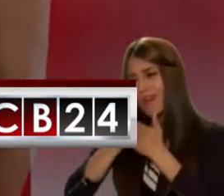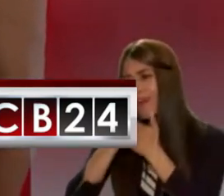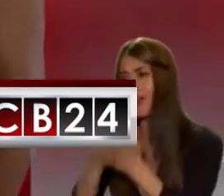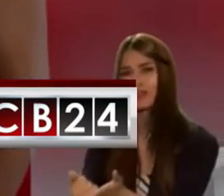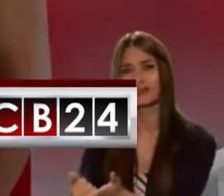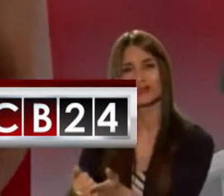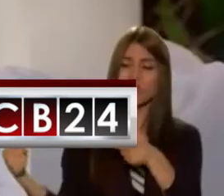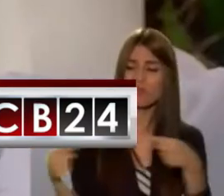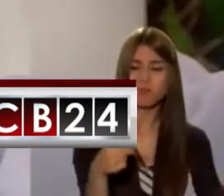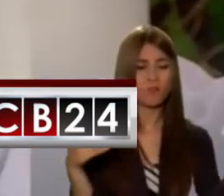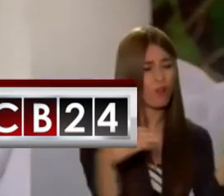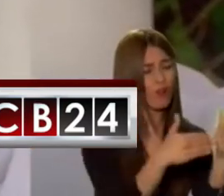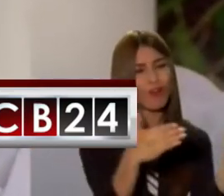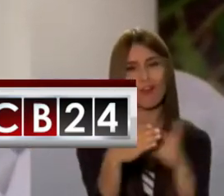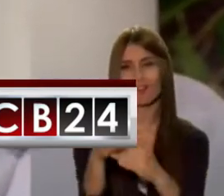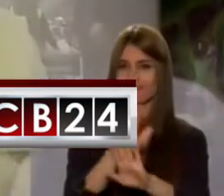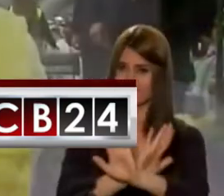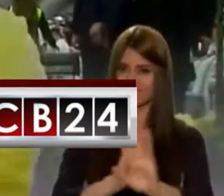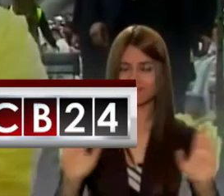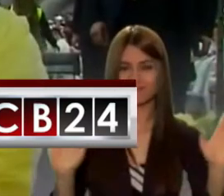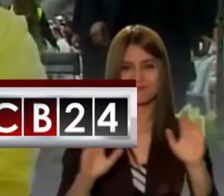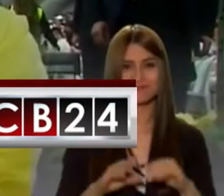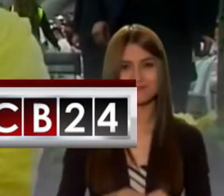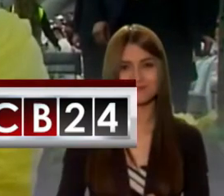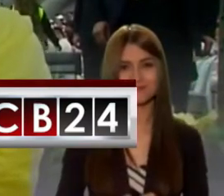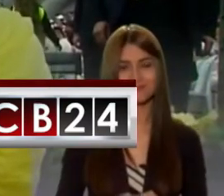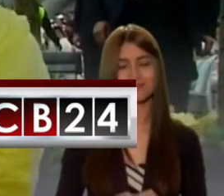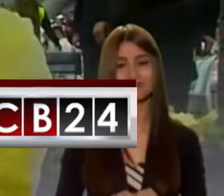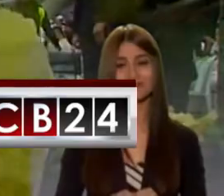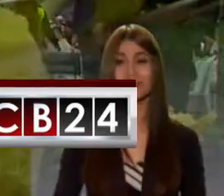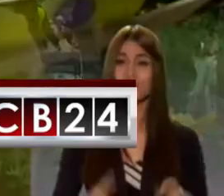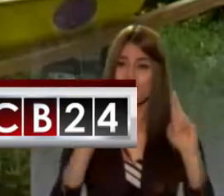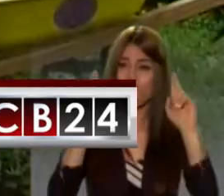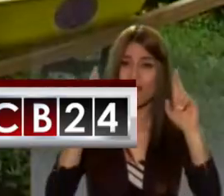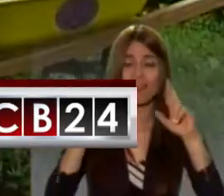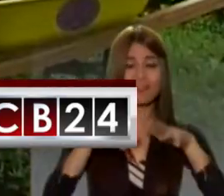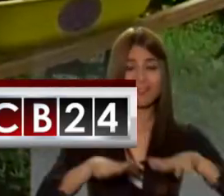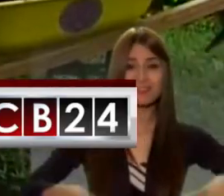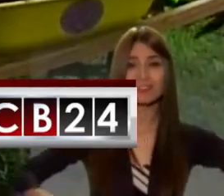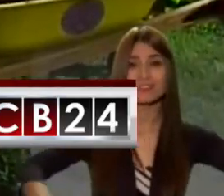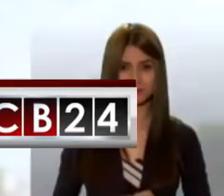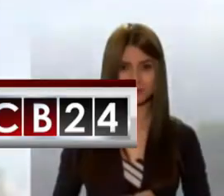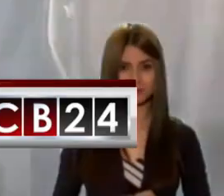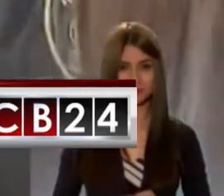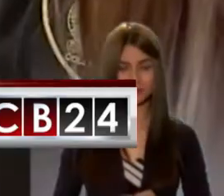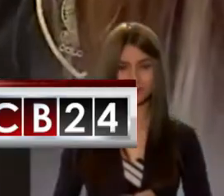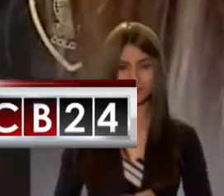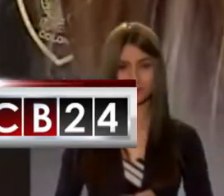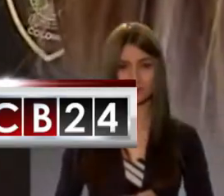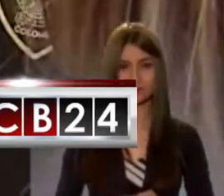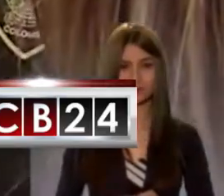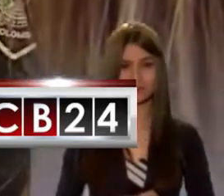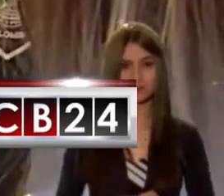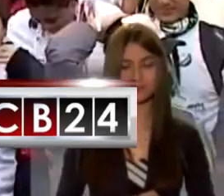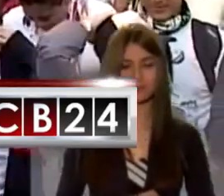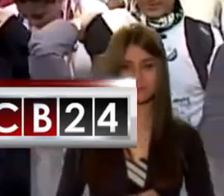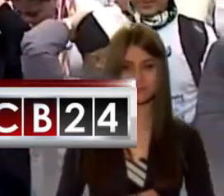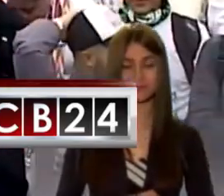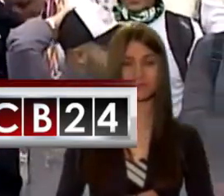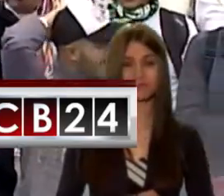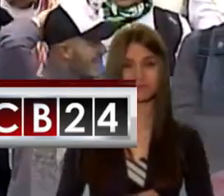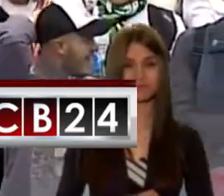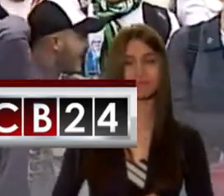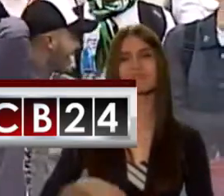reconciliación en el parque de las malocas para finalizar su visita en villavicencio visitó el monumento cruz de la reconciliación el sábado 9 de